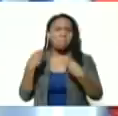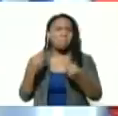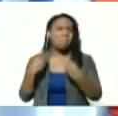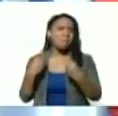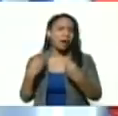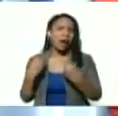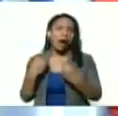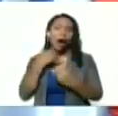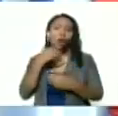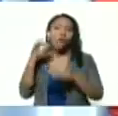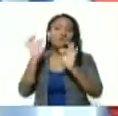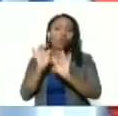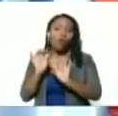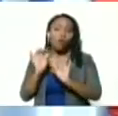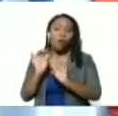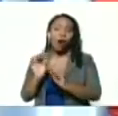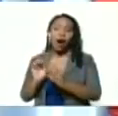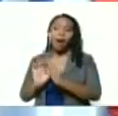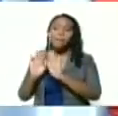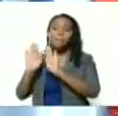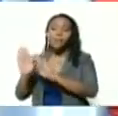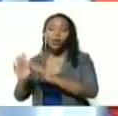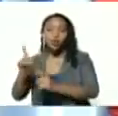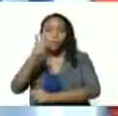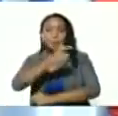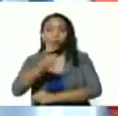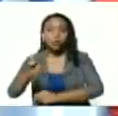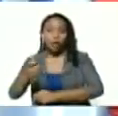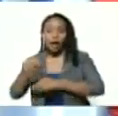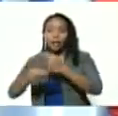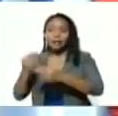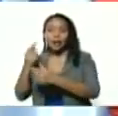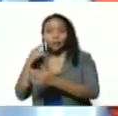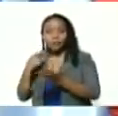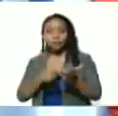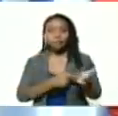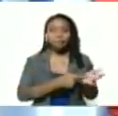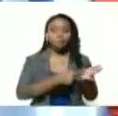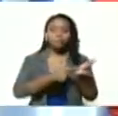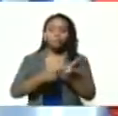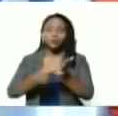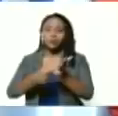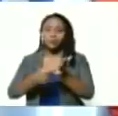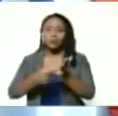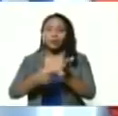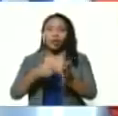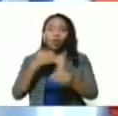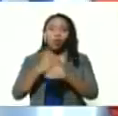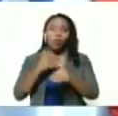de alguna manera, favorecer a la persona que va a ser presentada en una audiencia.